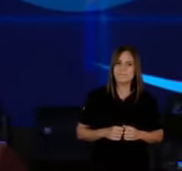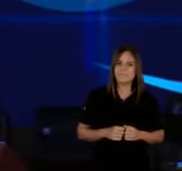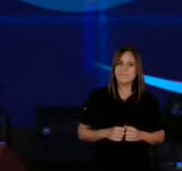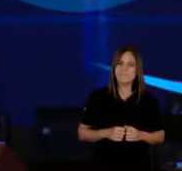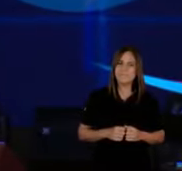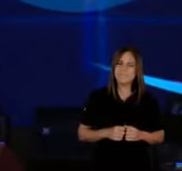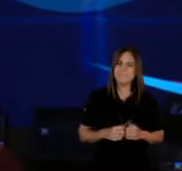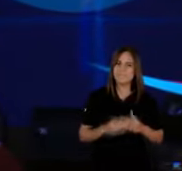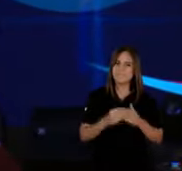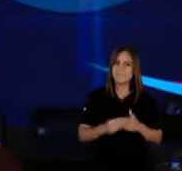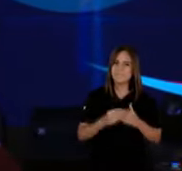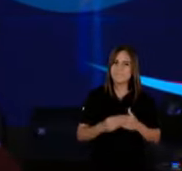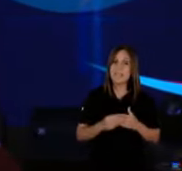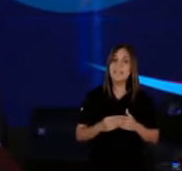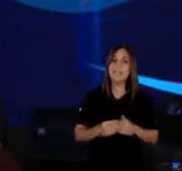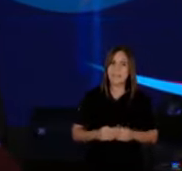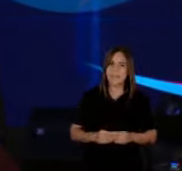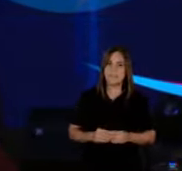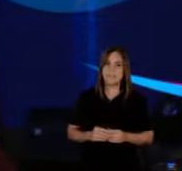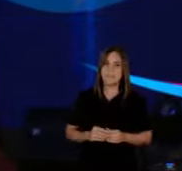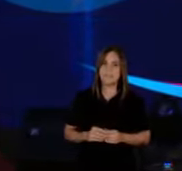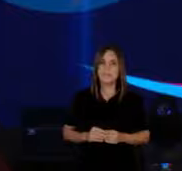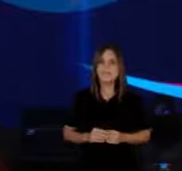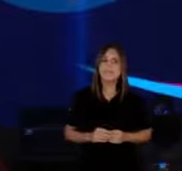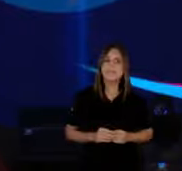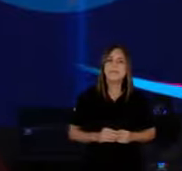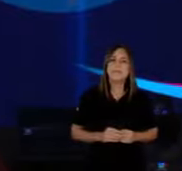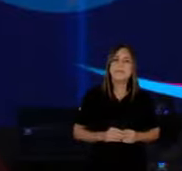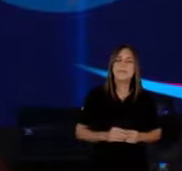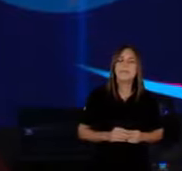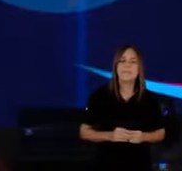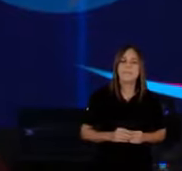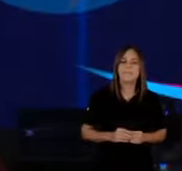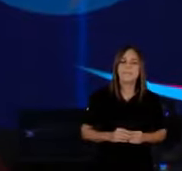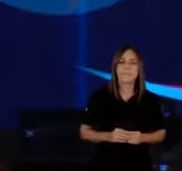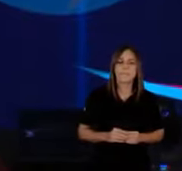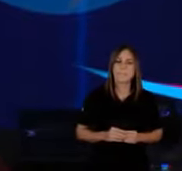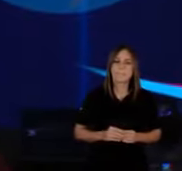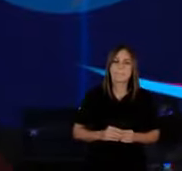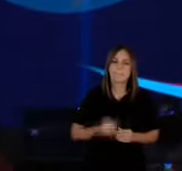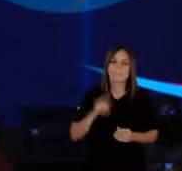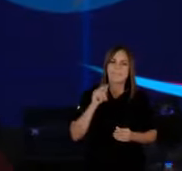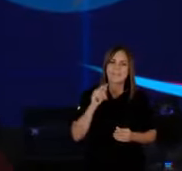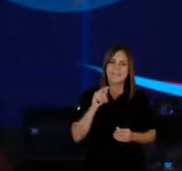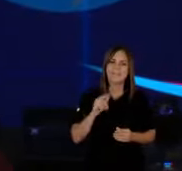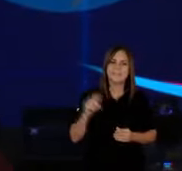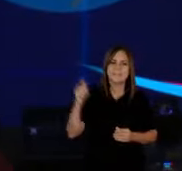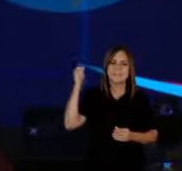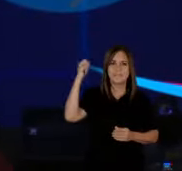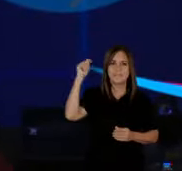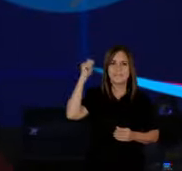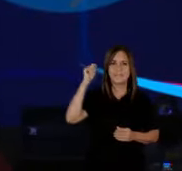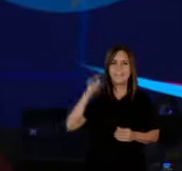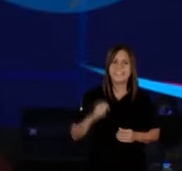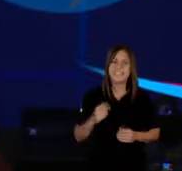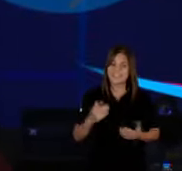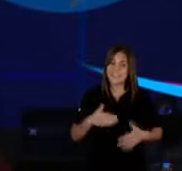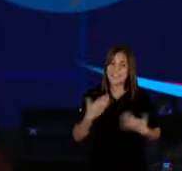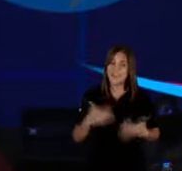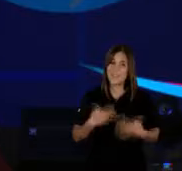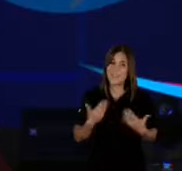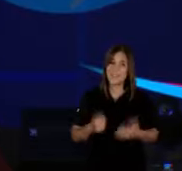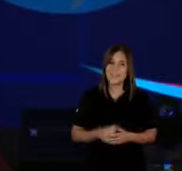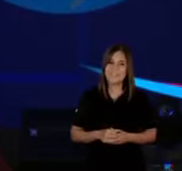estás muy grande, hija. Párate a ver. Ay, Señor. ¿Cómo está? Ella es Titi, que ¿estás contenta? ¿Cuántas